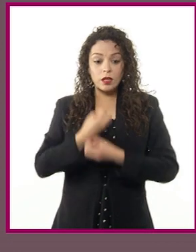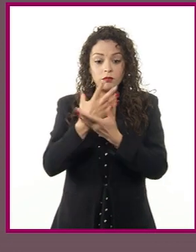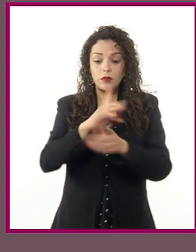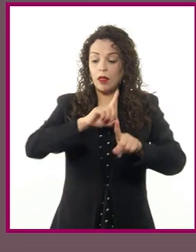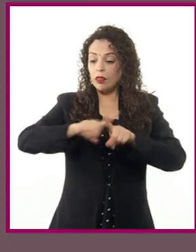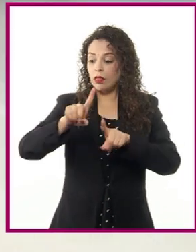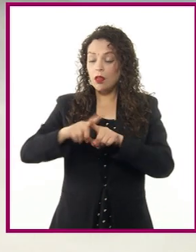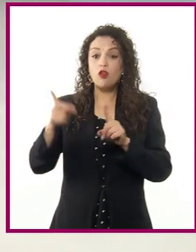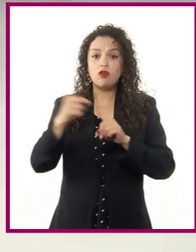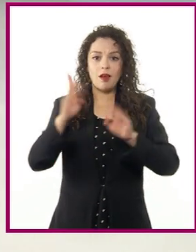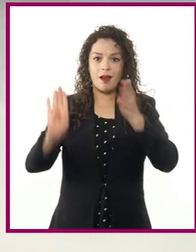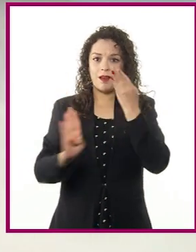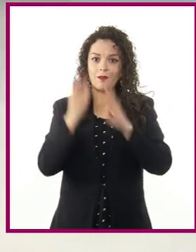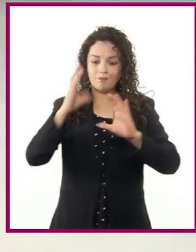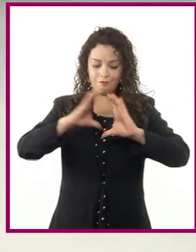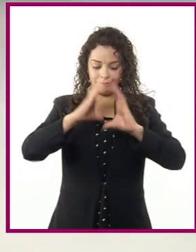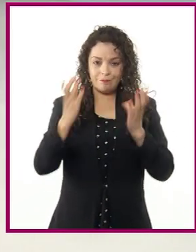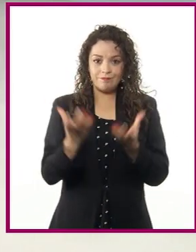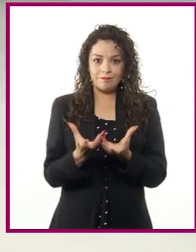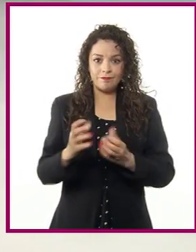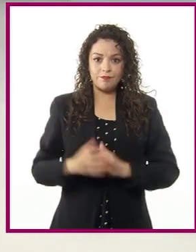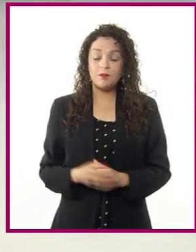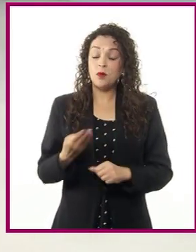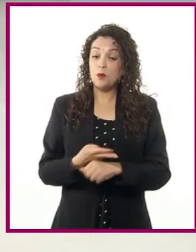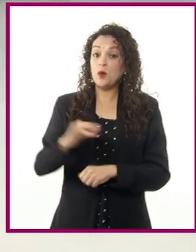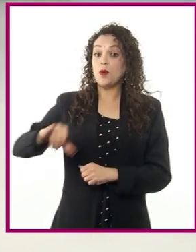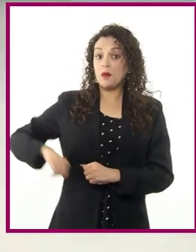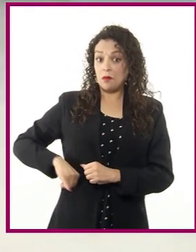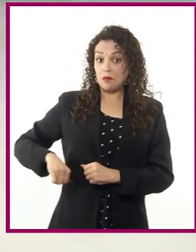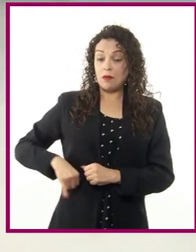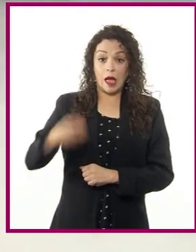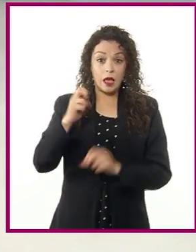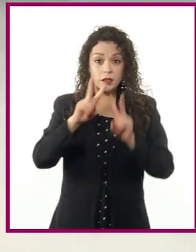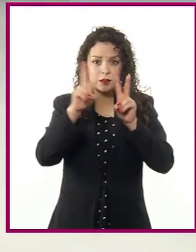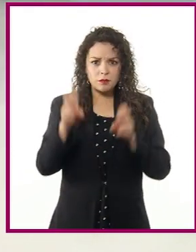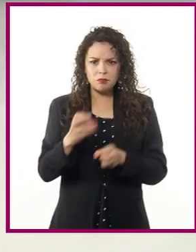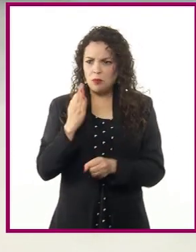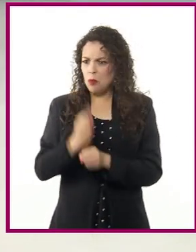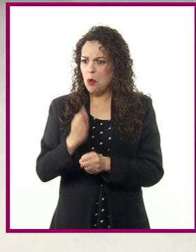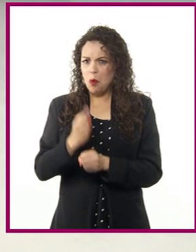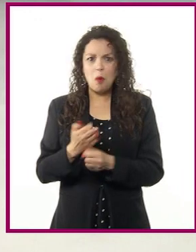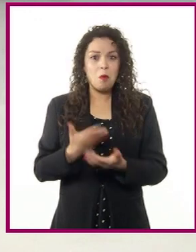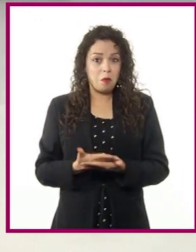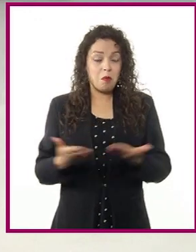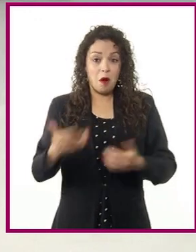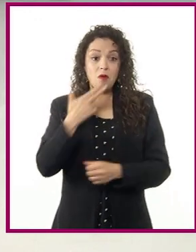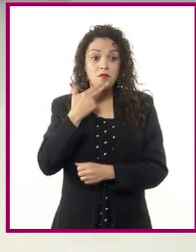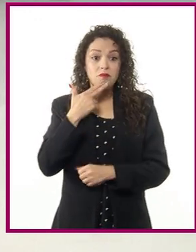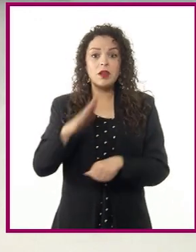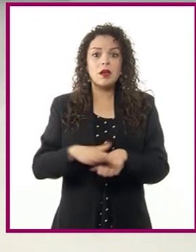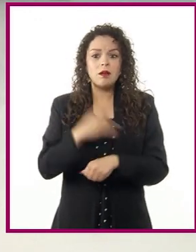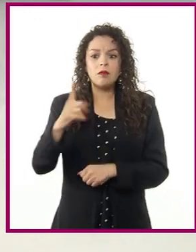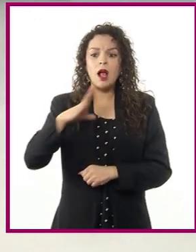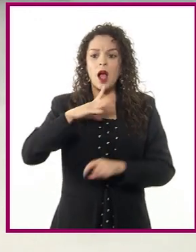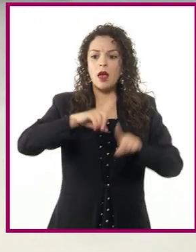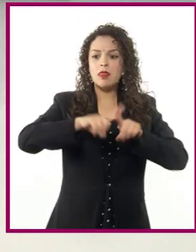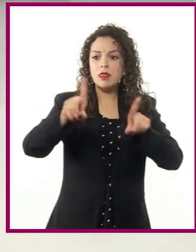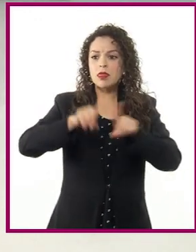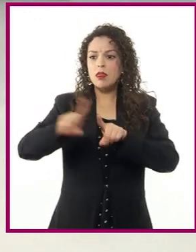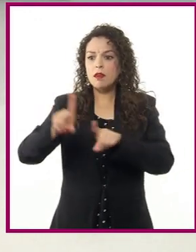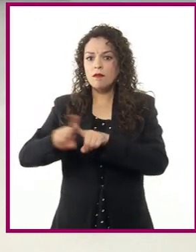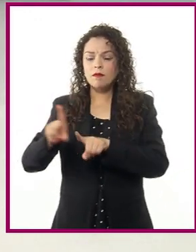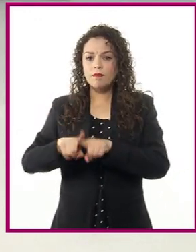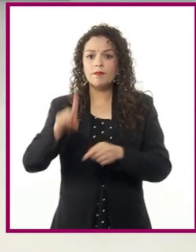dentro del orden global. Qué interesante, maestra. Es un tema muy actual porque cuando hablamos de diversidad nos referimos a la diferencia o a la